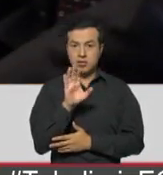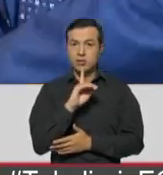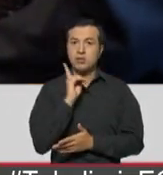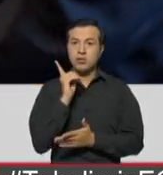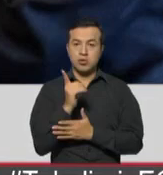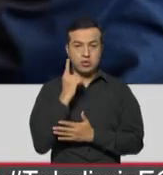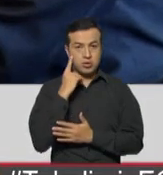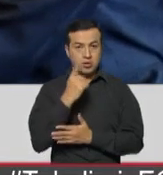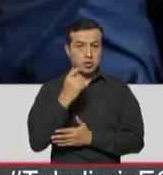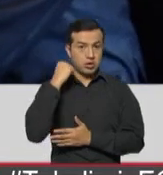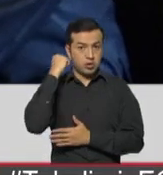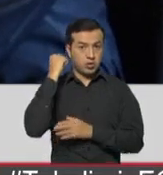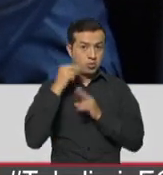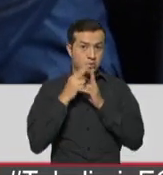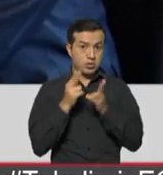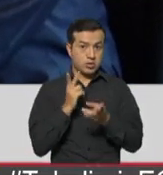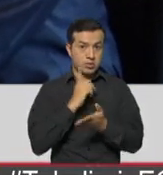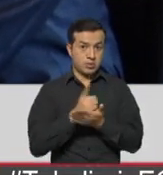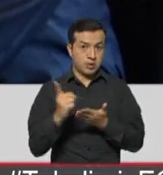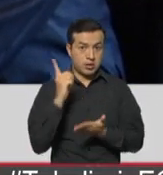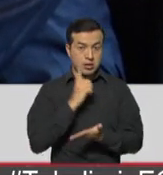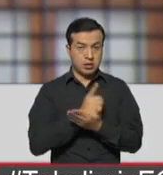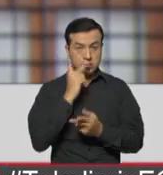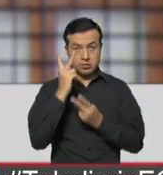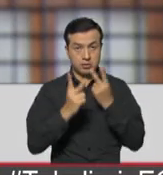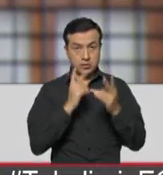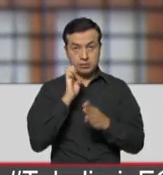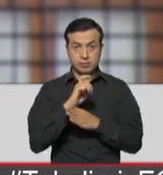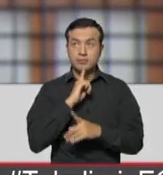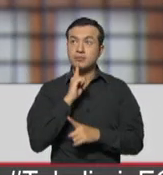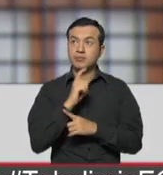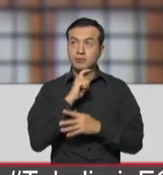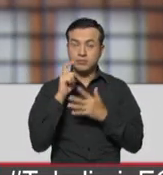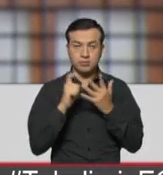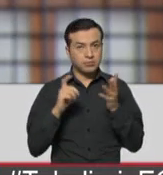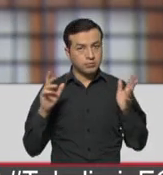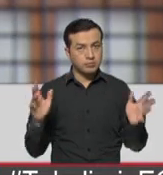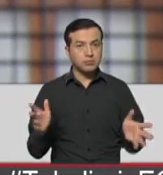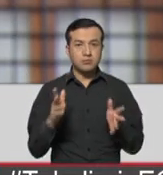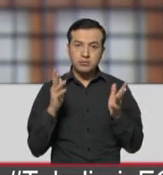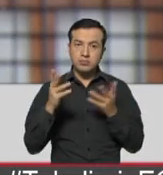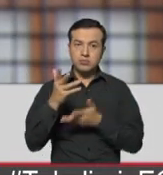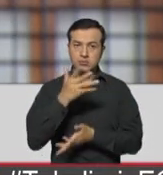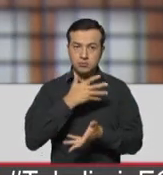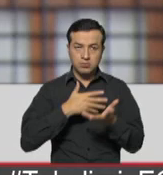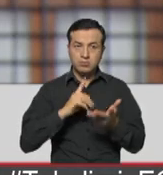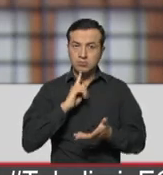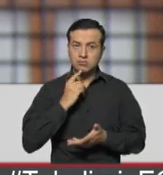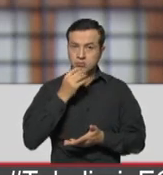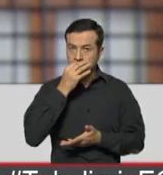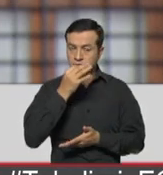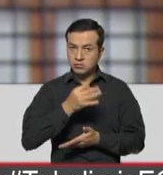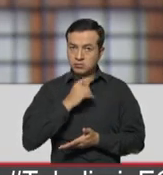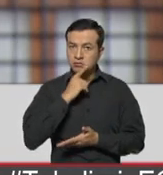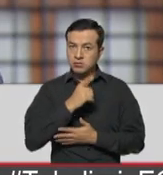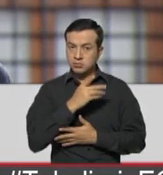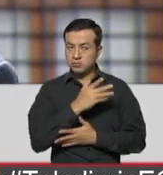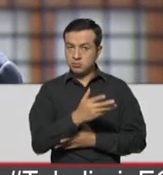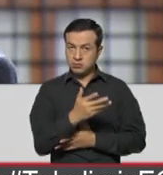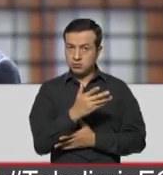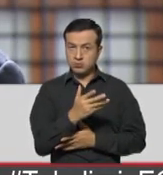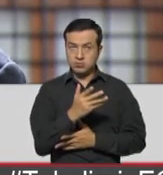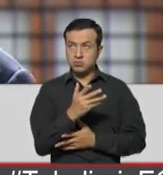Human Rights Watch, quien la semana anterior visitó el Ecuador. Hay que promover un debate serio que permita